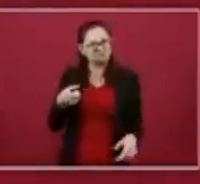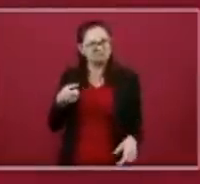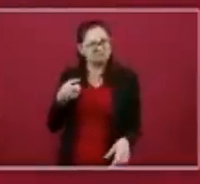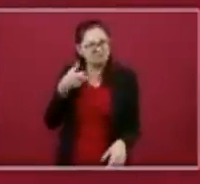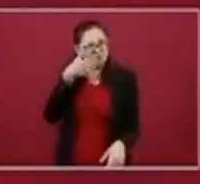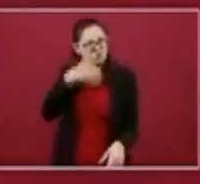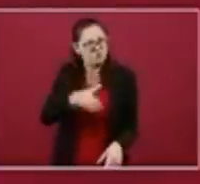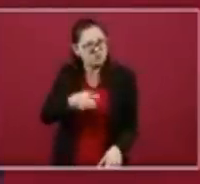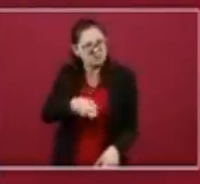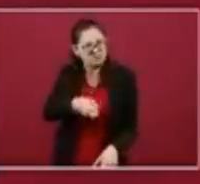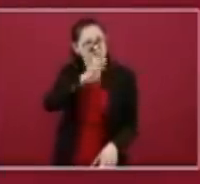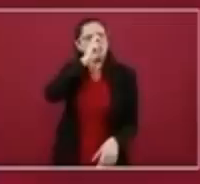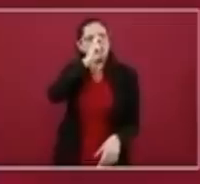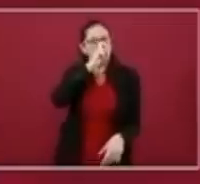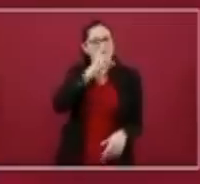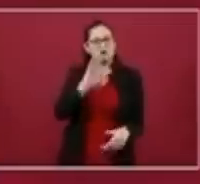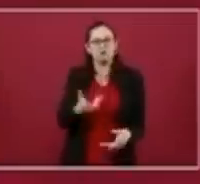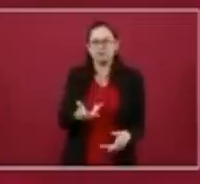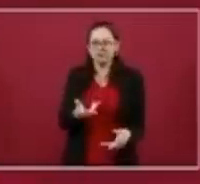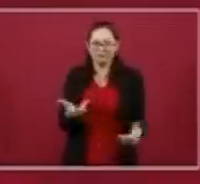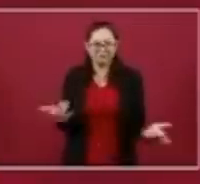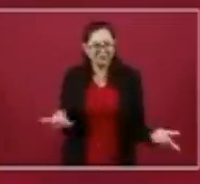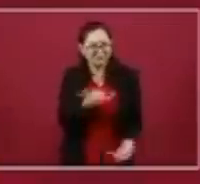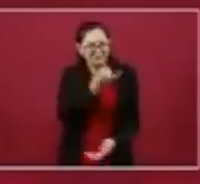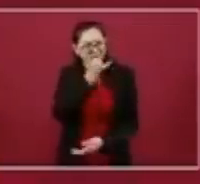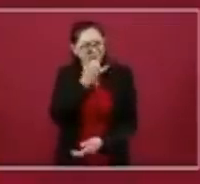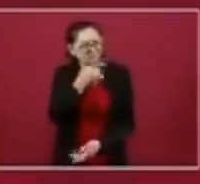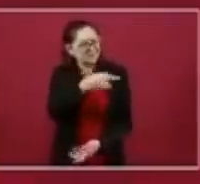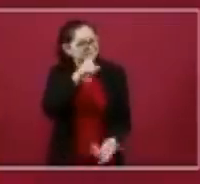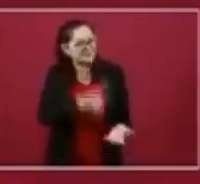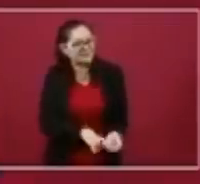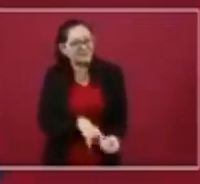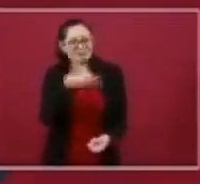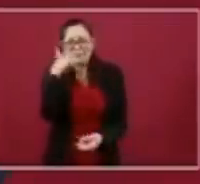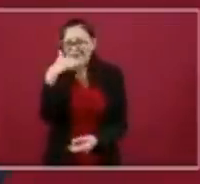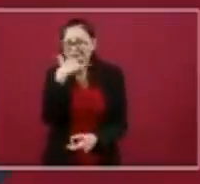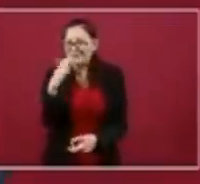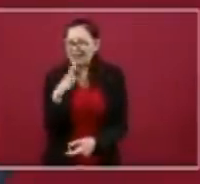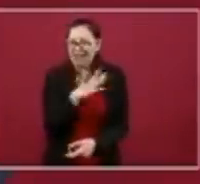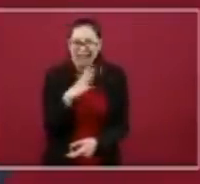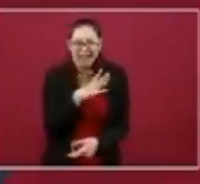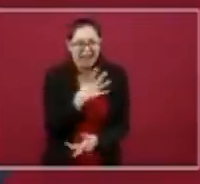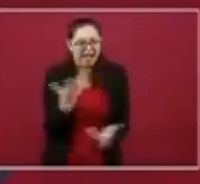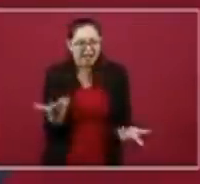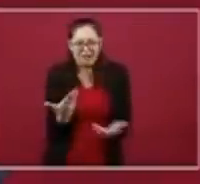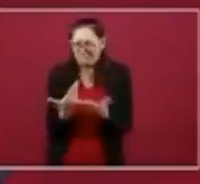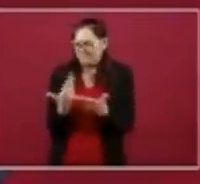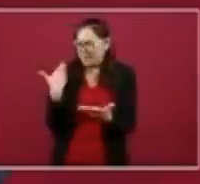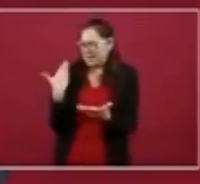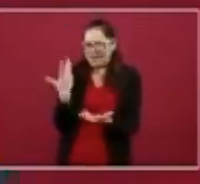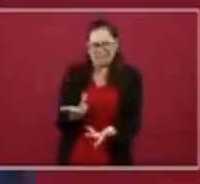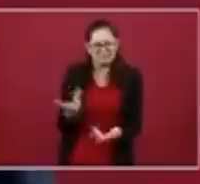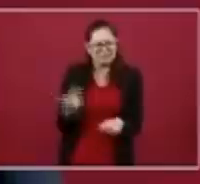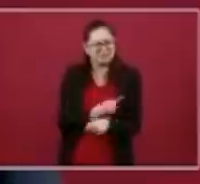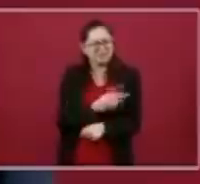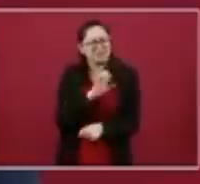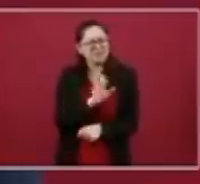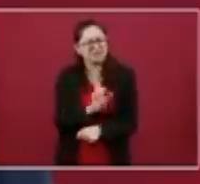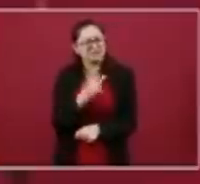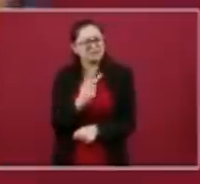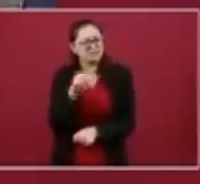Entonces, desde luego que hubo corrupción, lo estamos viendo con Peña, pero esto